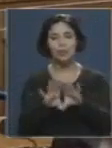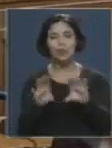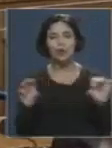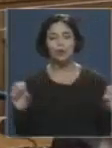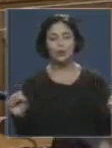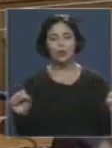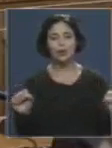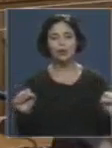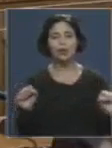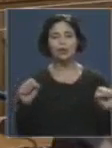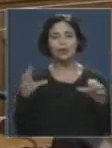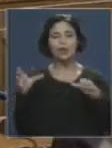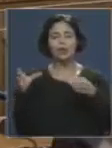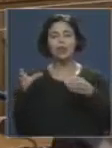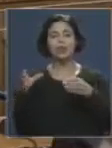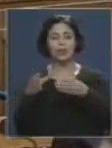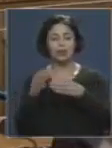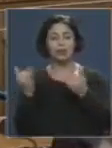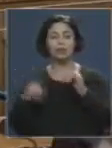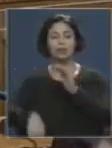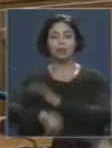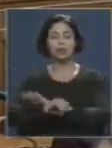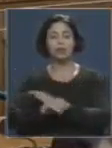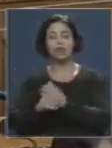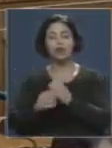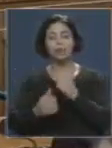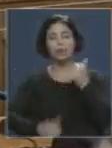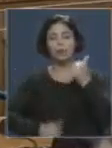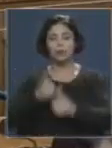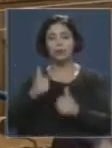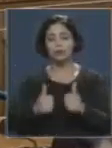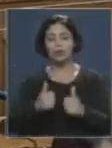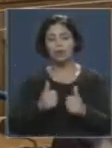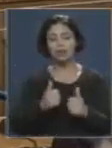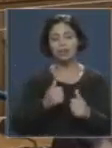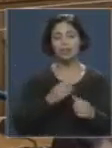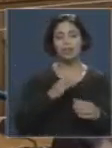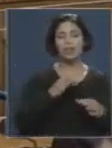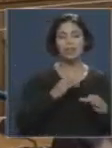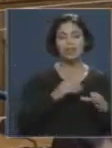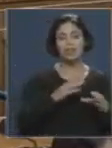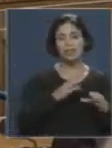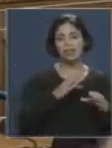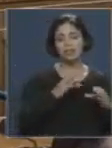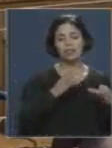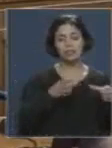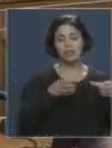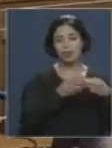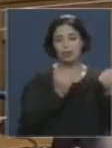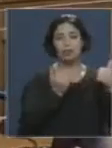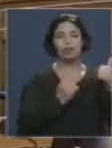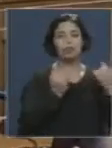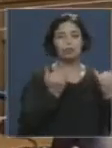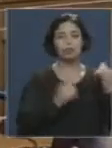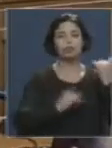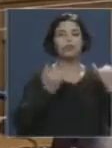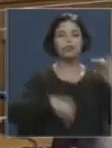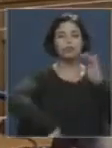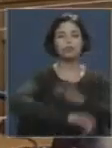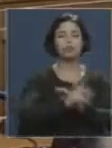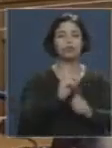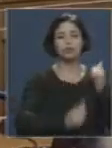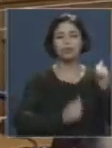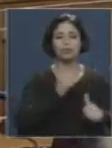acuerdo entre el fútbol profesional y la Asociación Nacional de Fútbol Amateur, con objeto de que parte